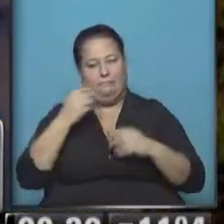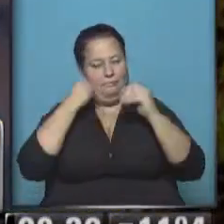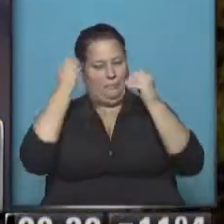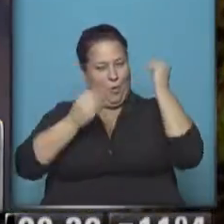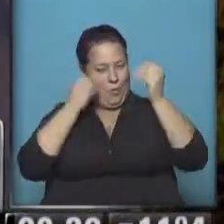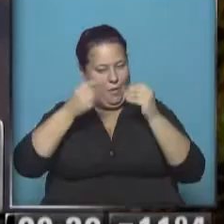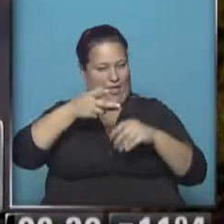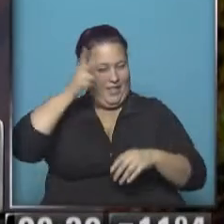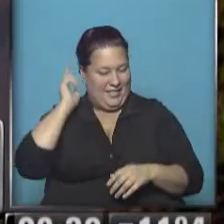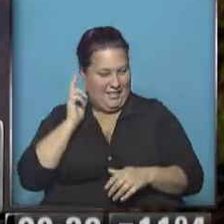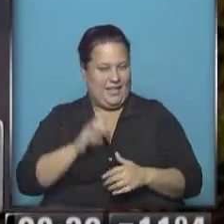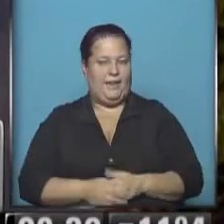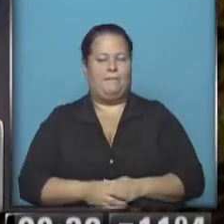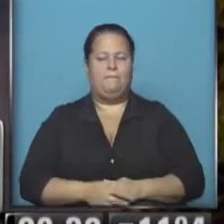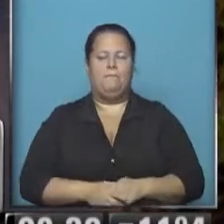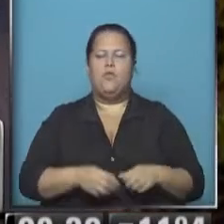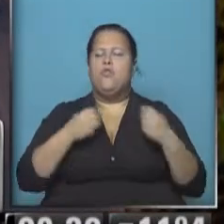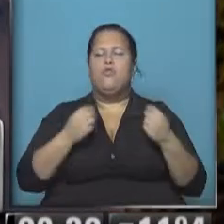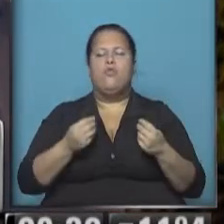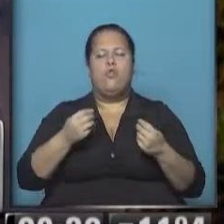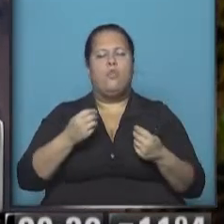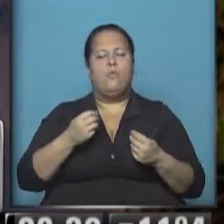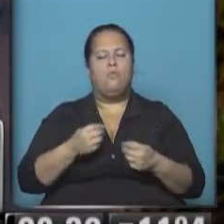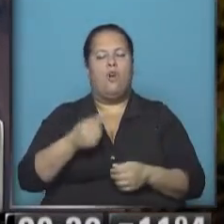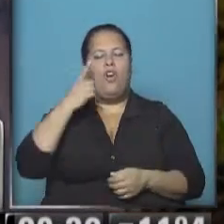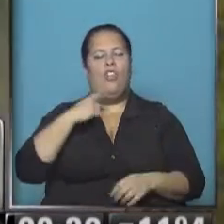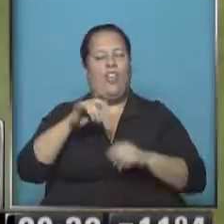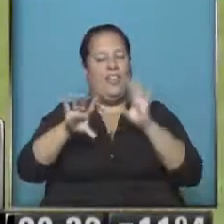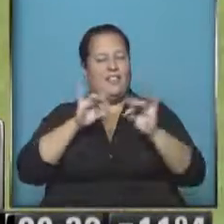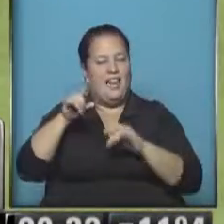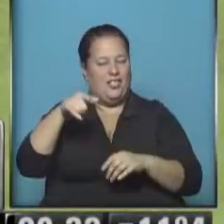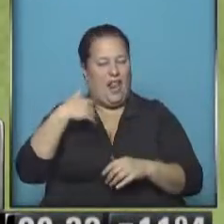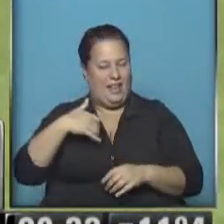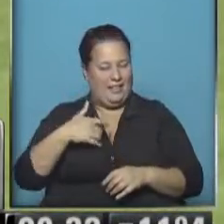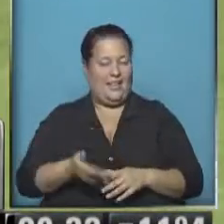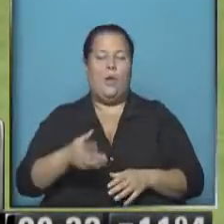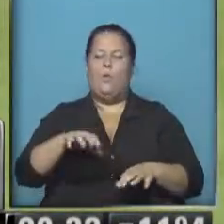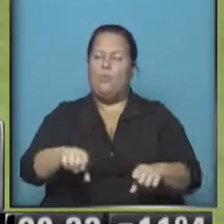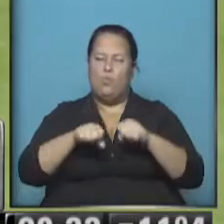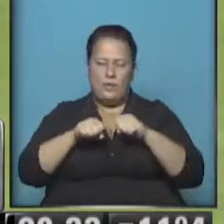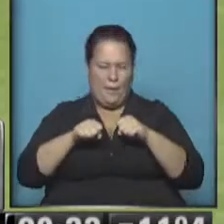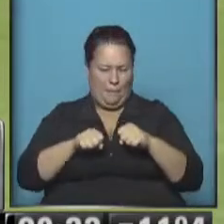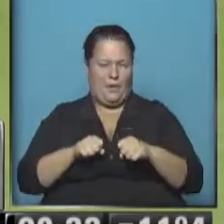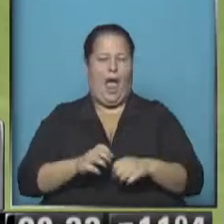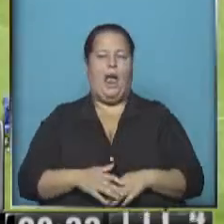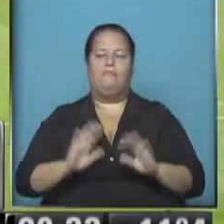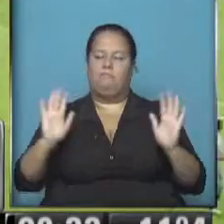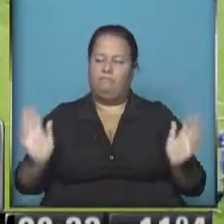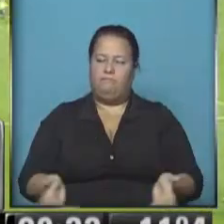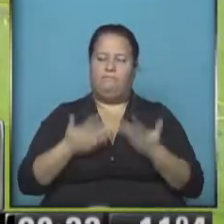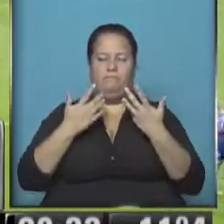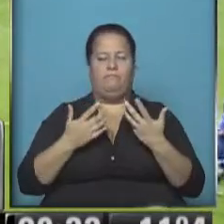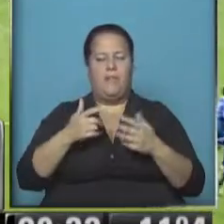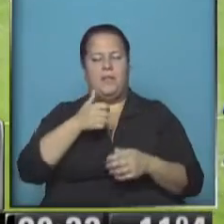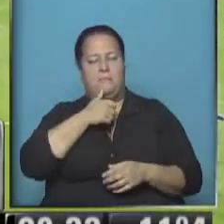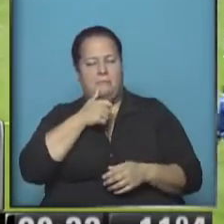al equipo chileno como fue el día del seleccionado de martino bueno muy temprano se levantaron un poco